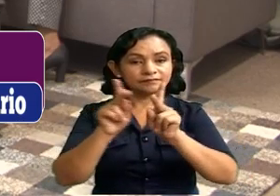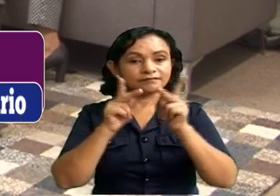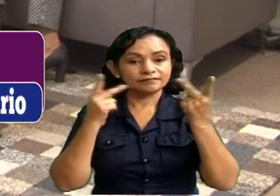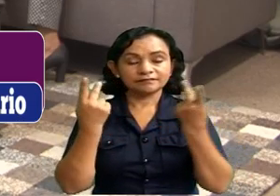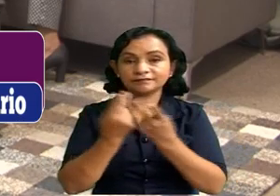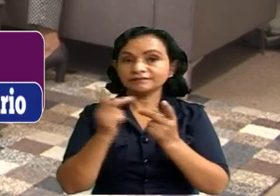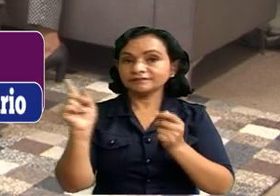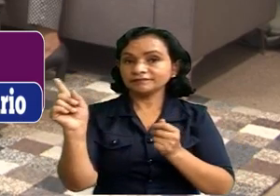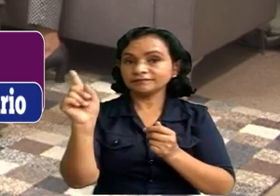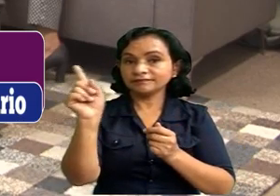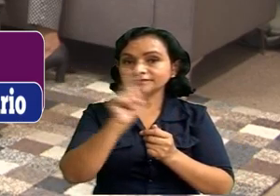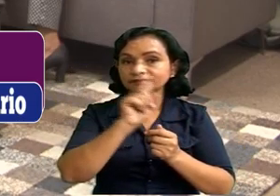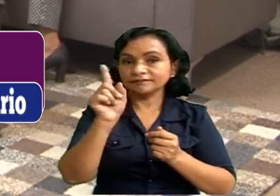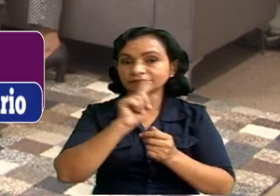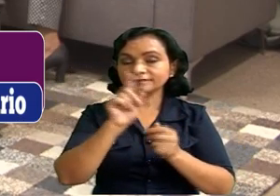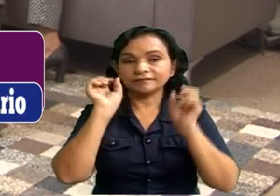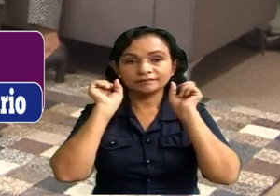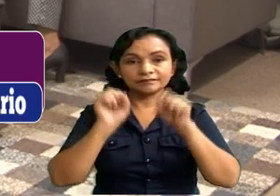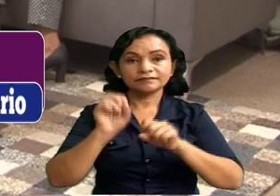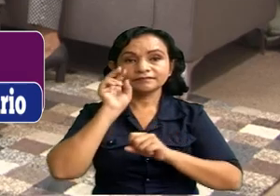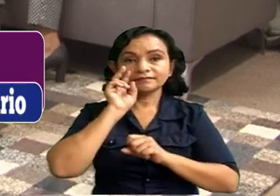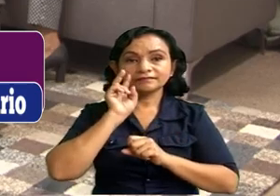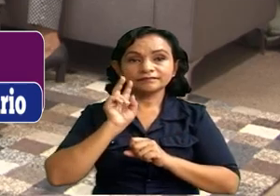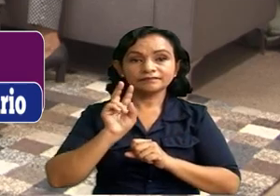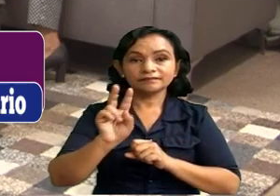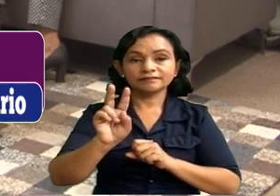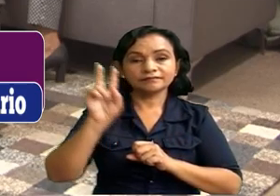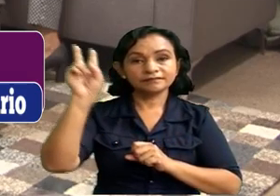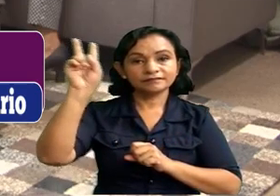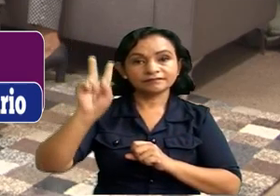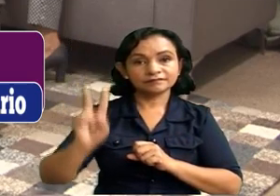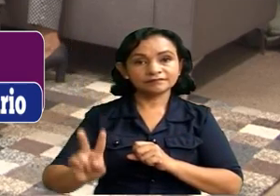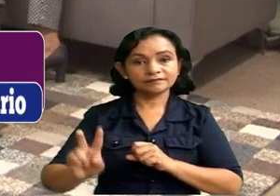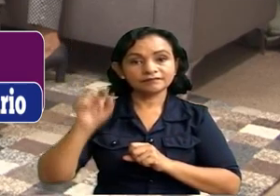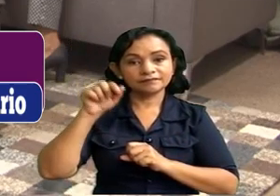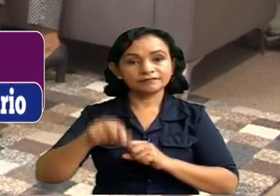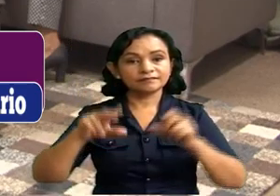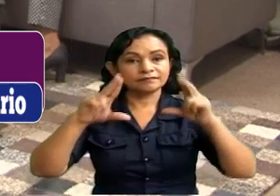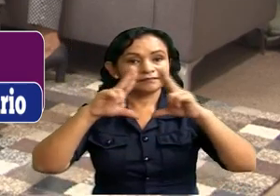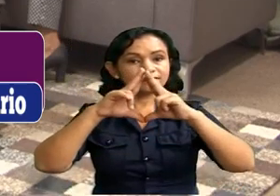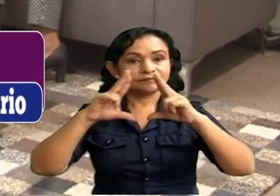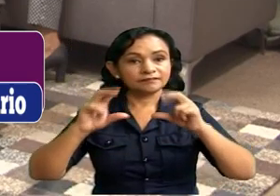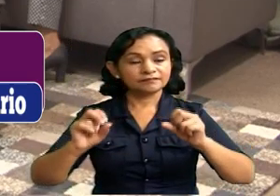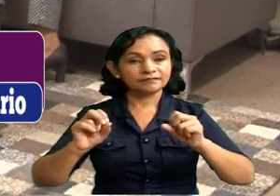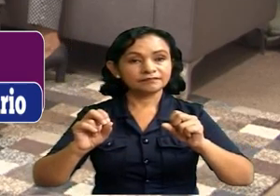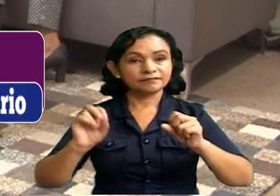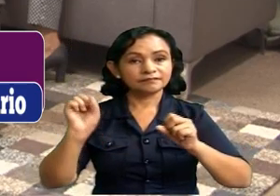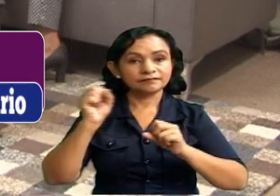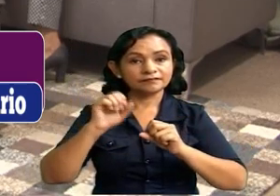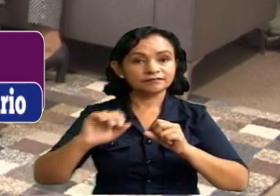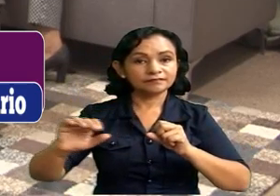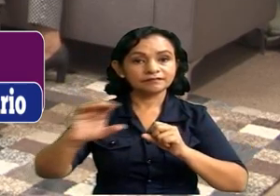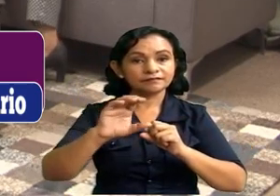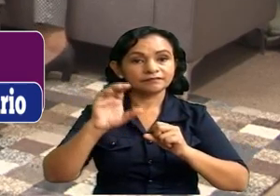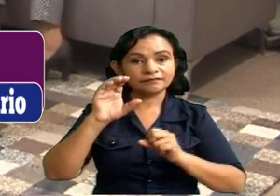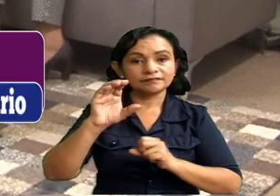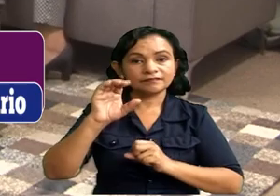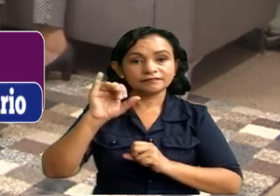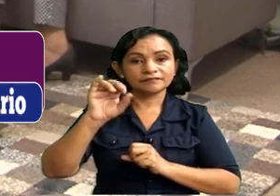alrededor, y nosotros lo pudimos ver en Venezuela y lo vimos acá en Nicaragua. Exacto. Aquí hay una sociedad civil que dice que